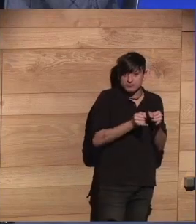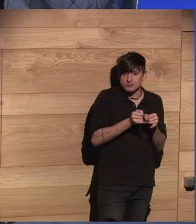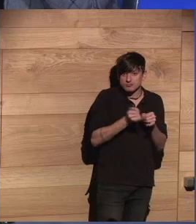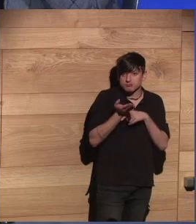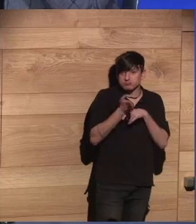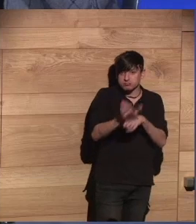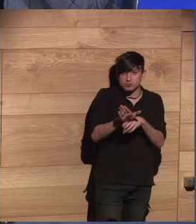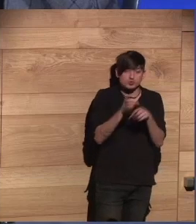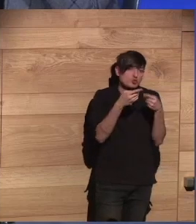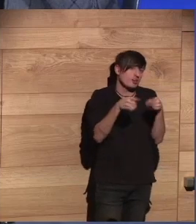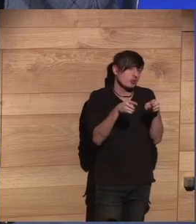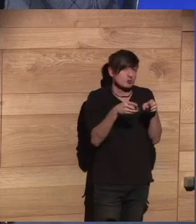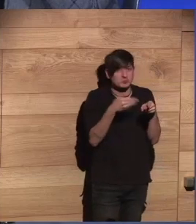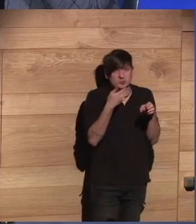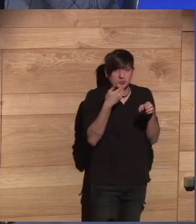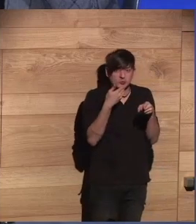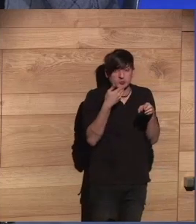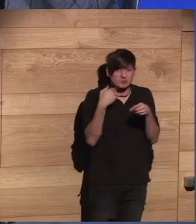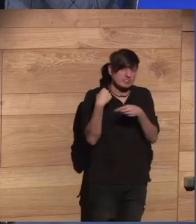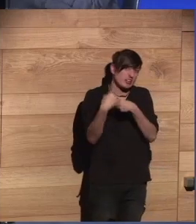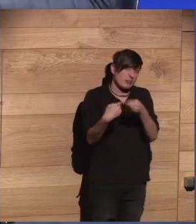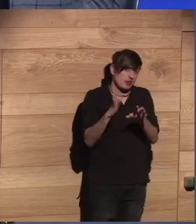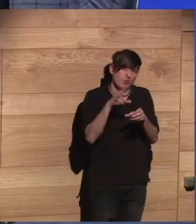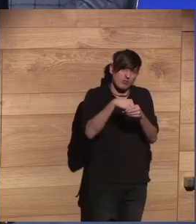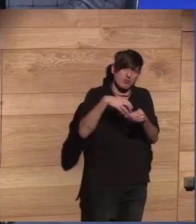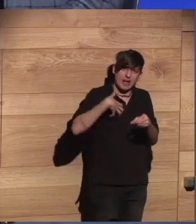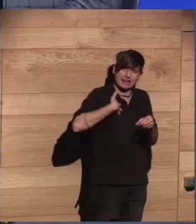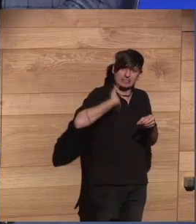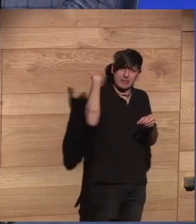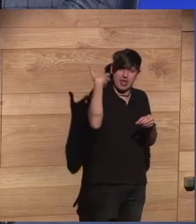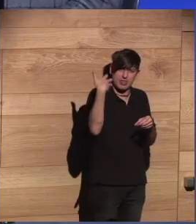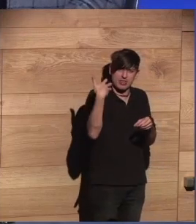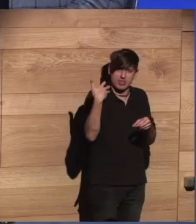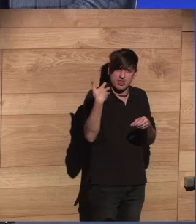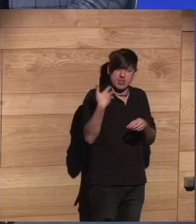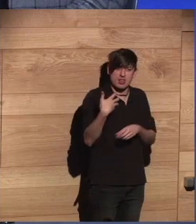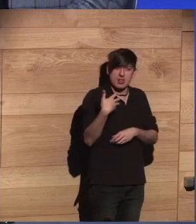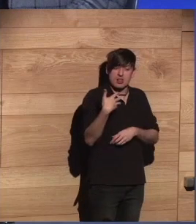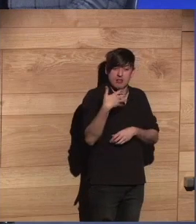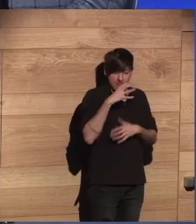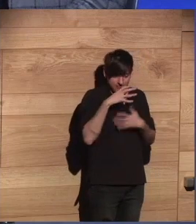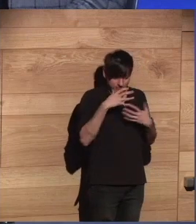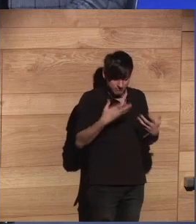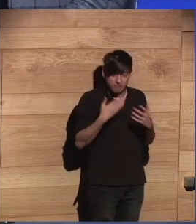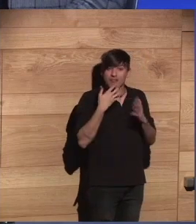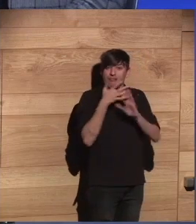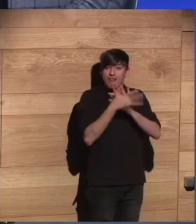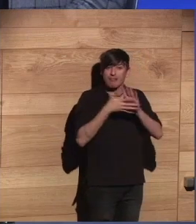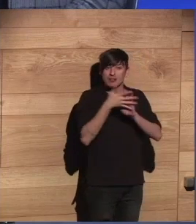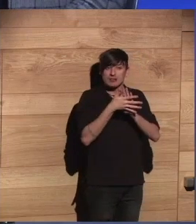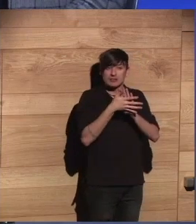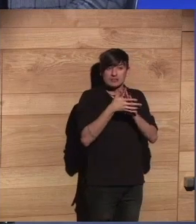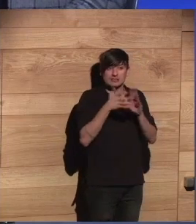pseudo folclóricos, pero llenos de agresividad también, de agresividad. Hoy todavía, cuando hablábamos, ¿no? Cuando